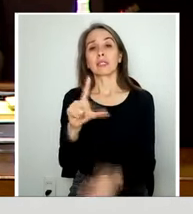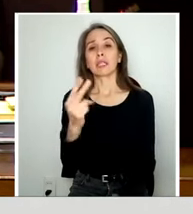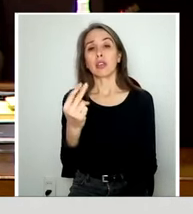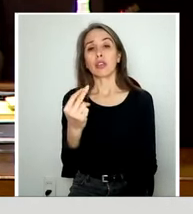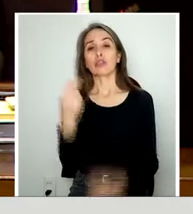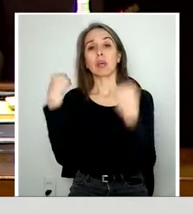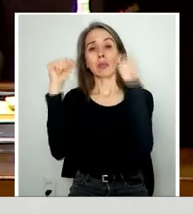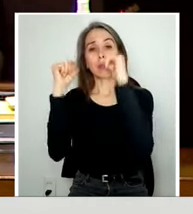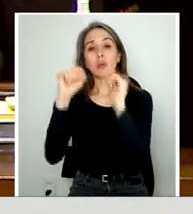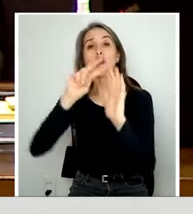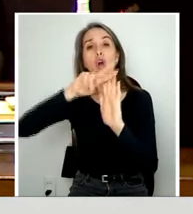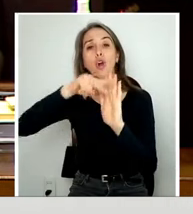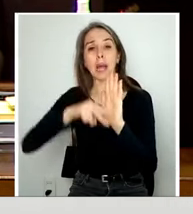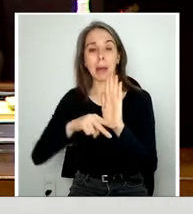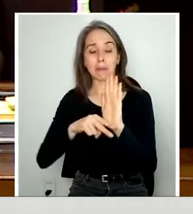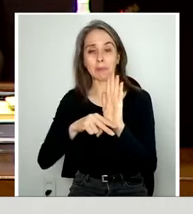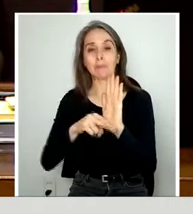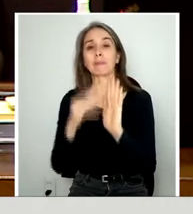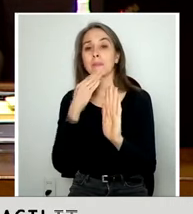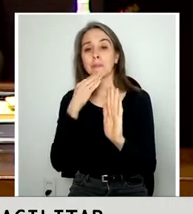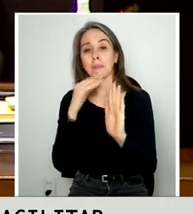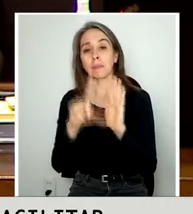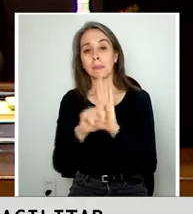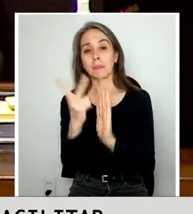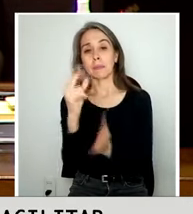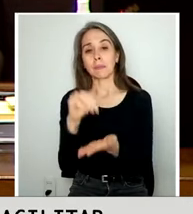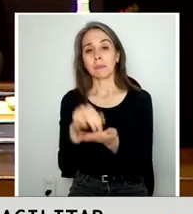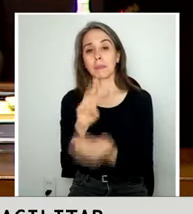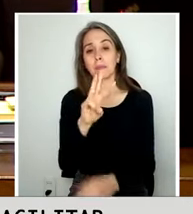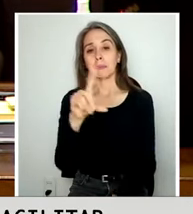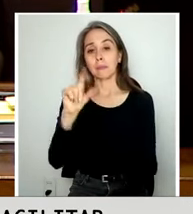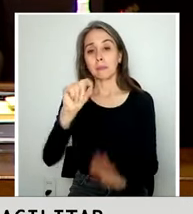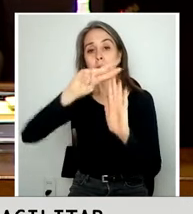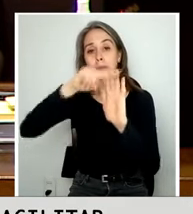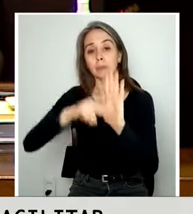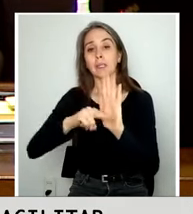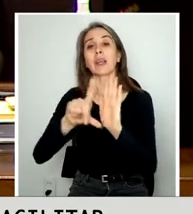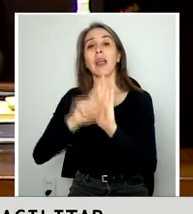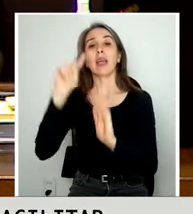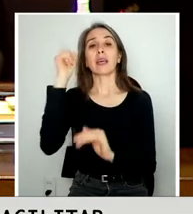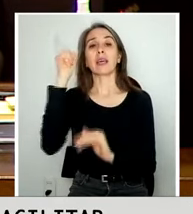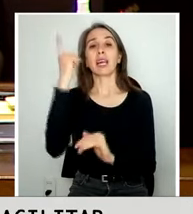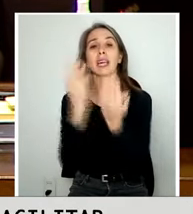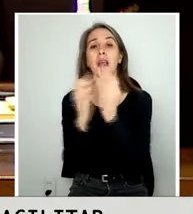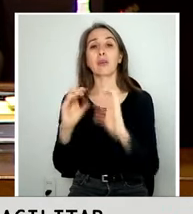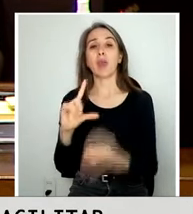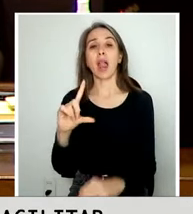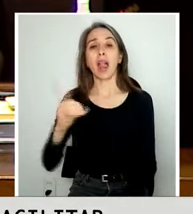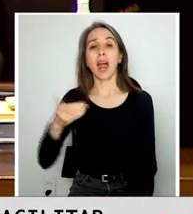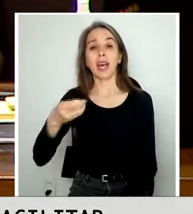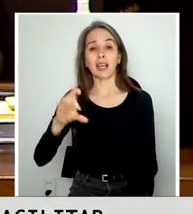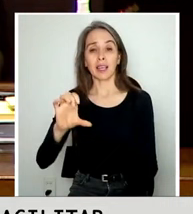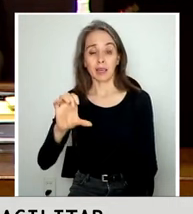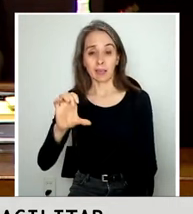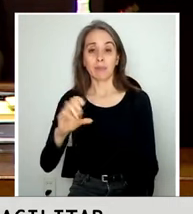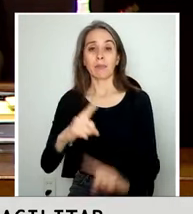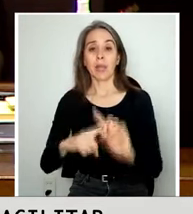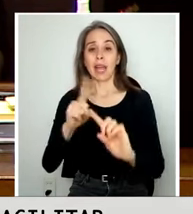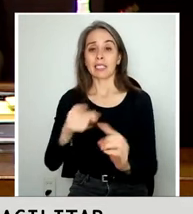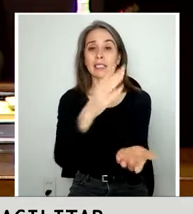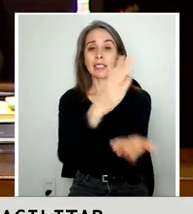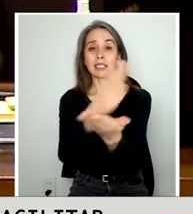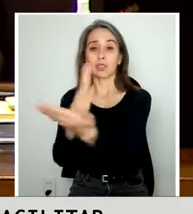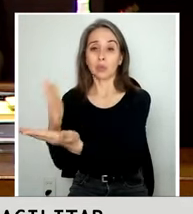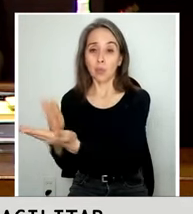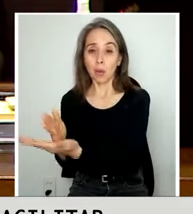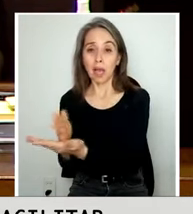deporte y la ley número veinte mil trescientos setenta general de educación para exigir que los establecimientos educacionales de